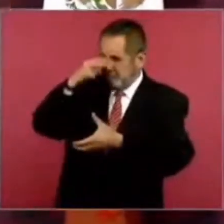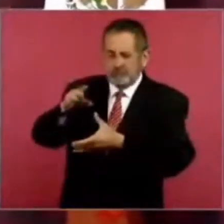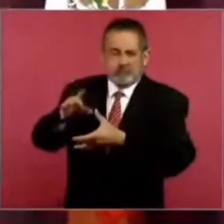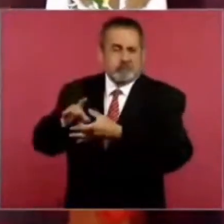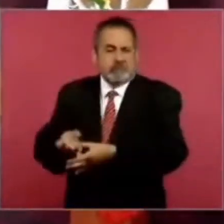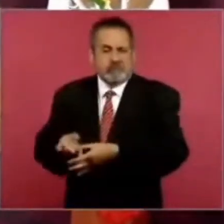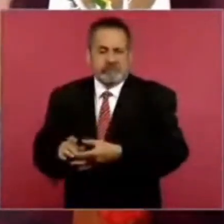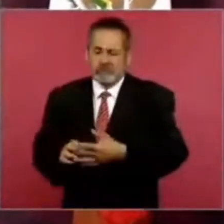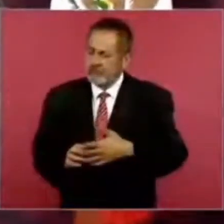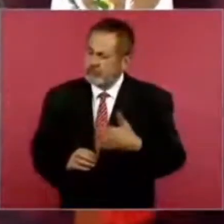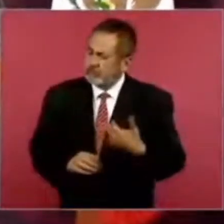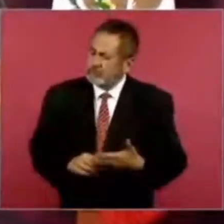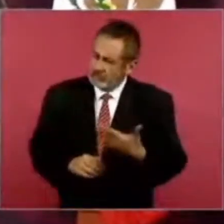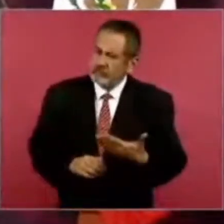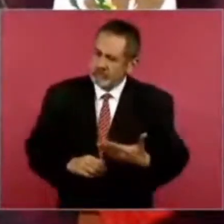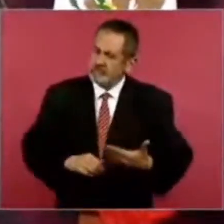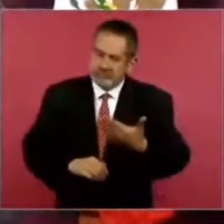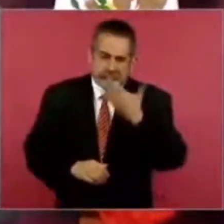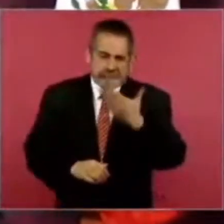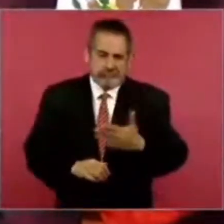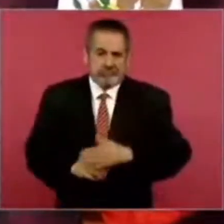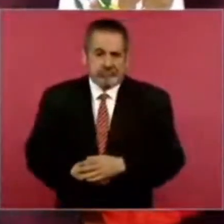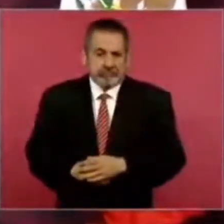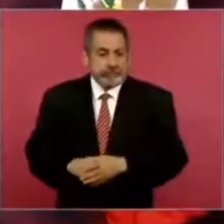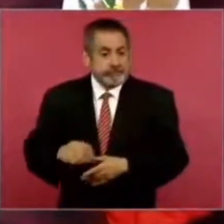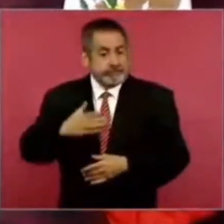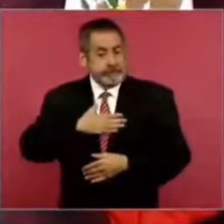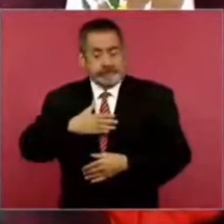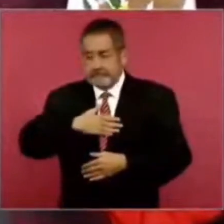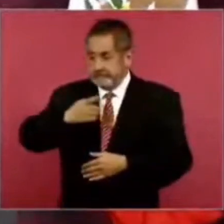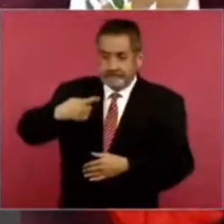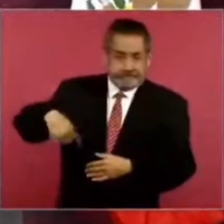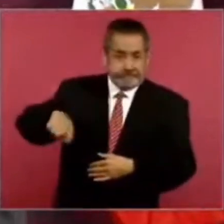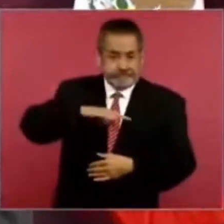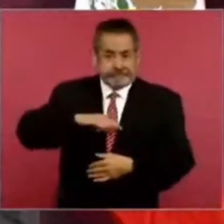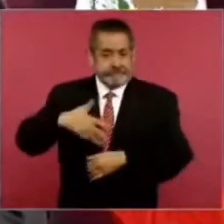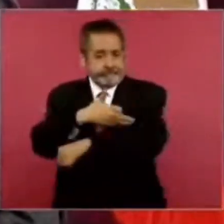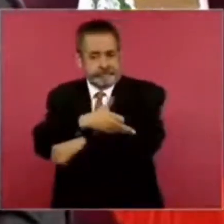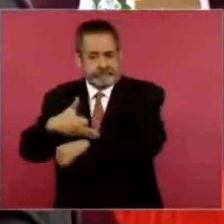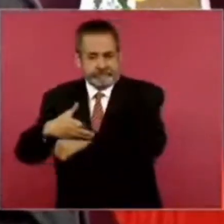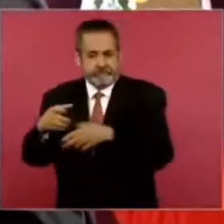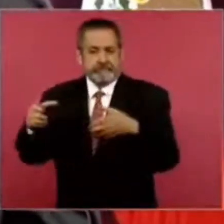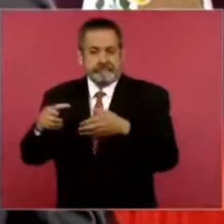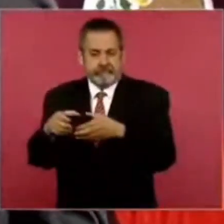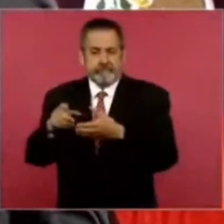porque no existe en nuestras familias